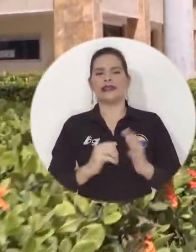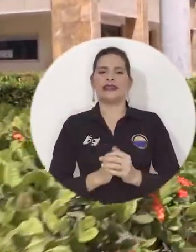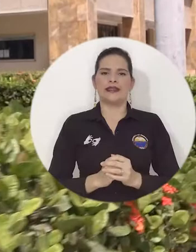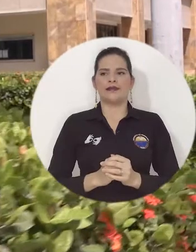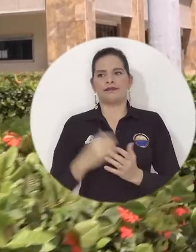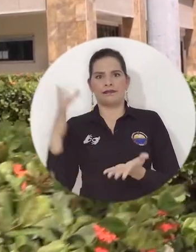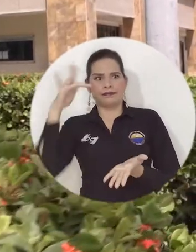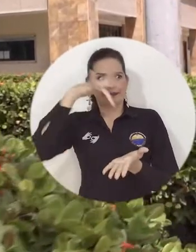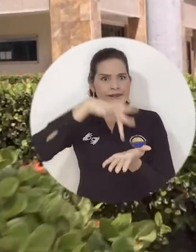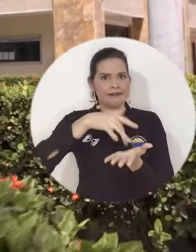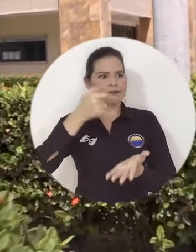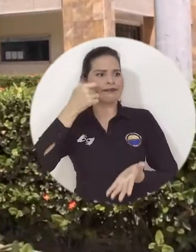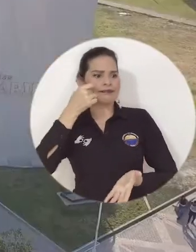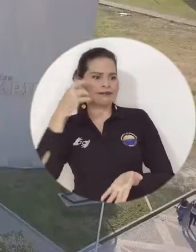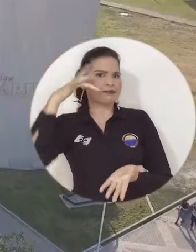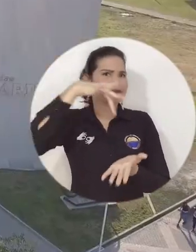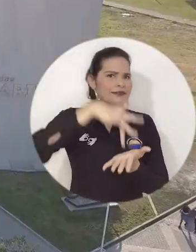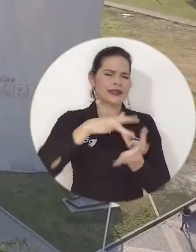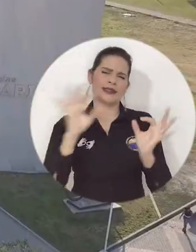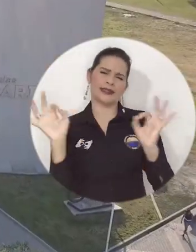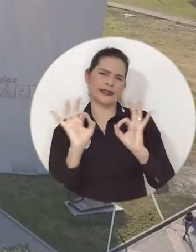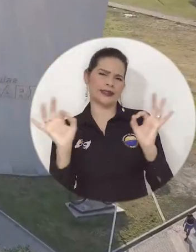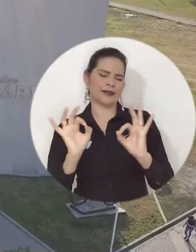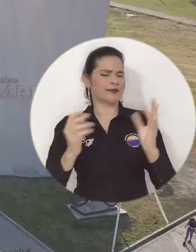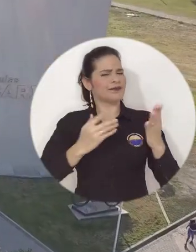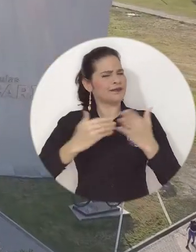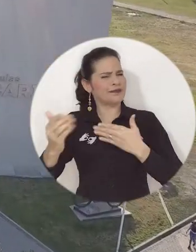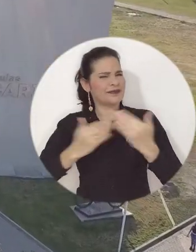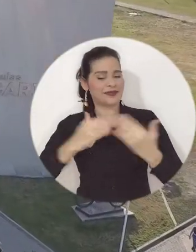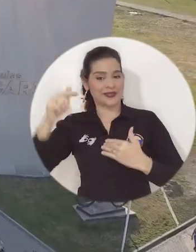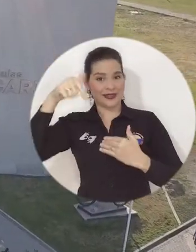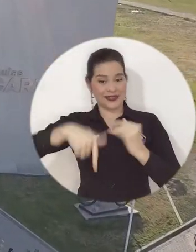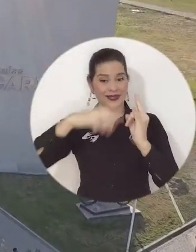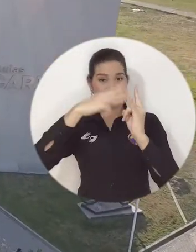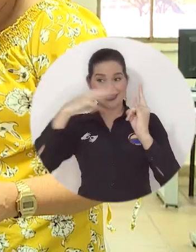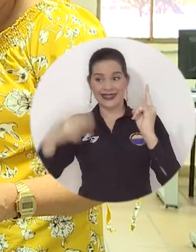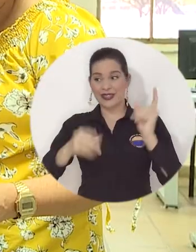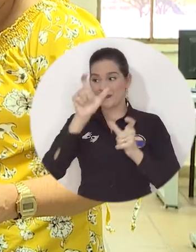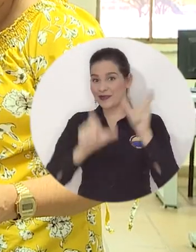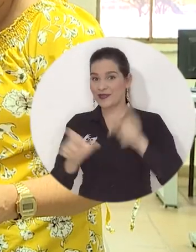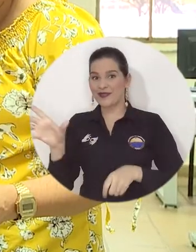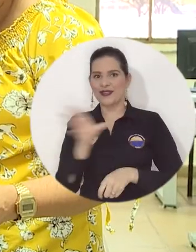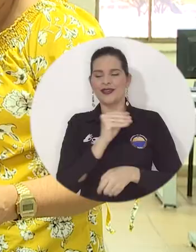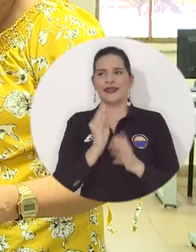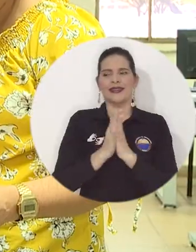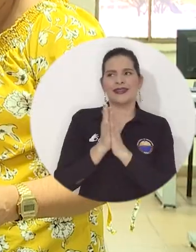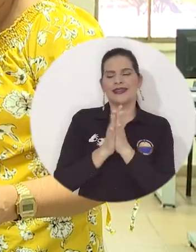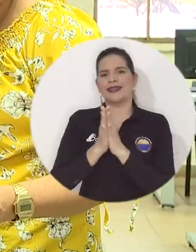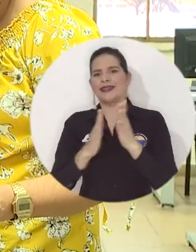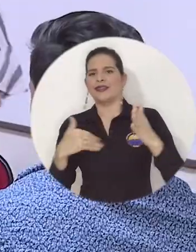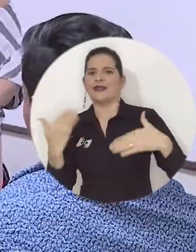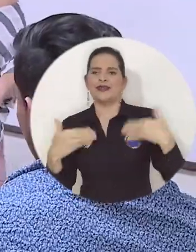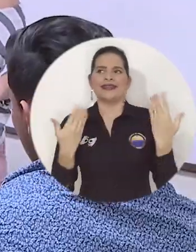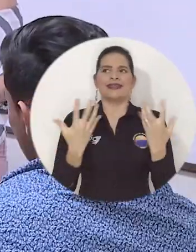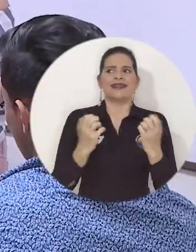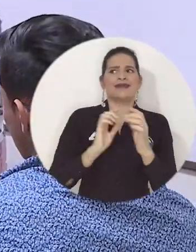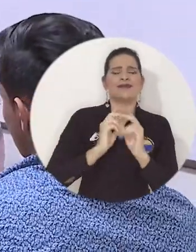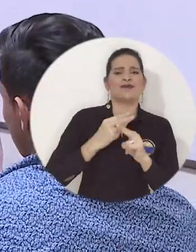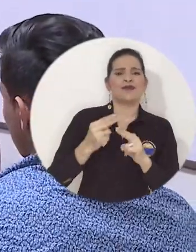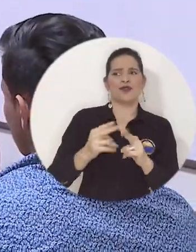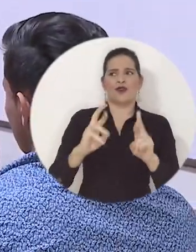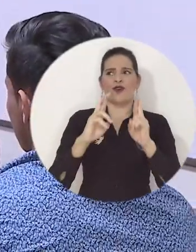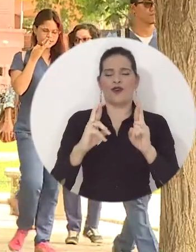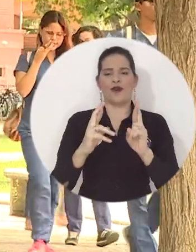A pesar de no encontrarse presencialmente en el campus principal, la comunidad universitaria se encuentra muy atenta y con